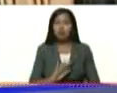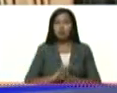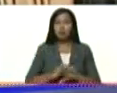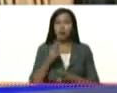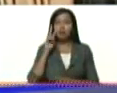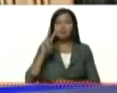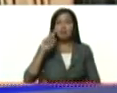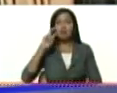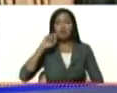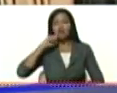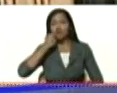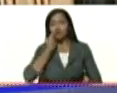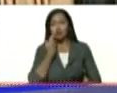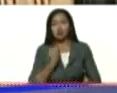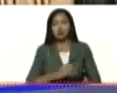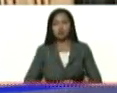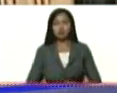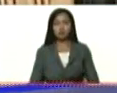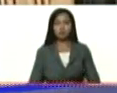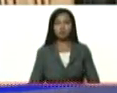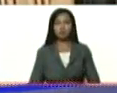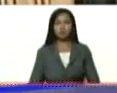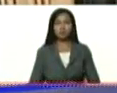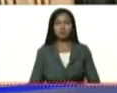hacia Rusia.